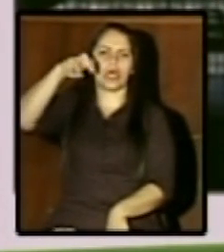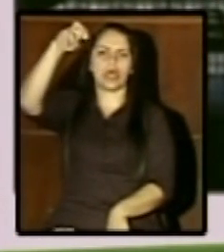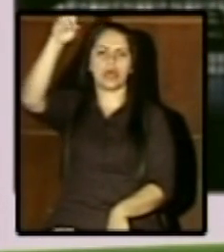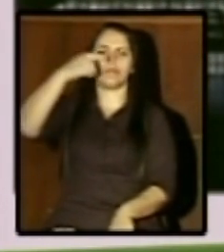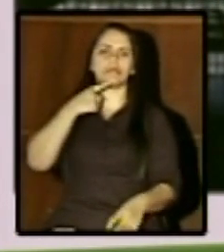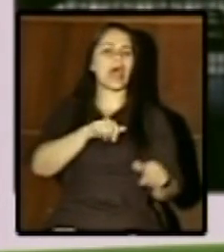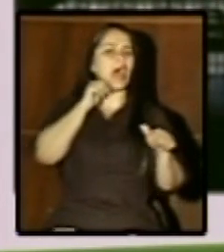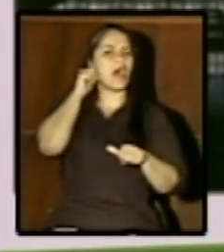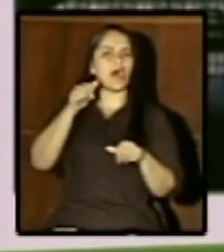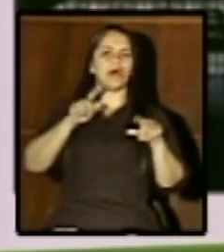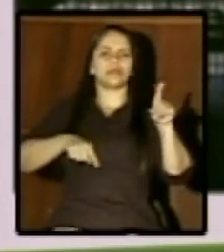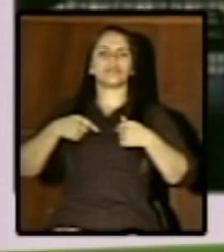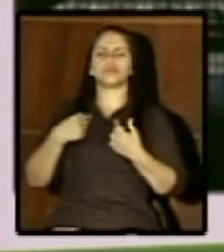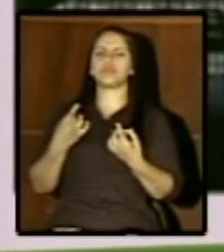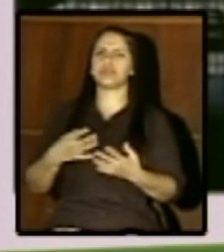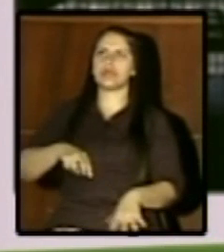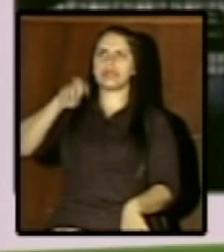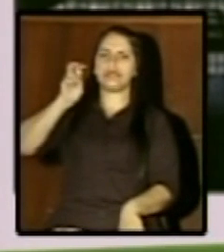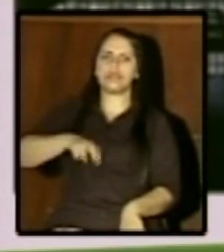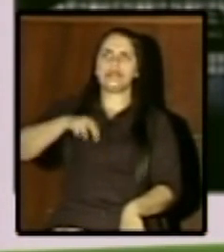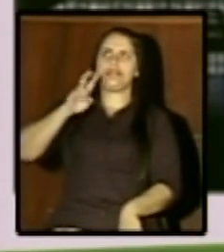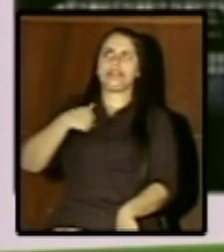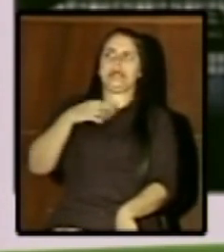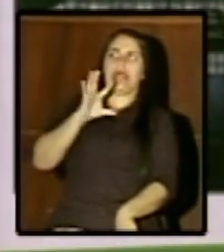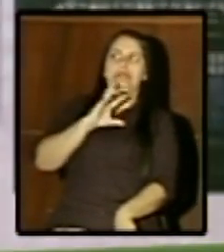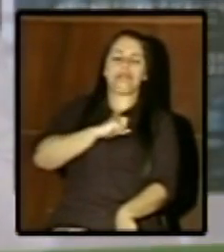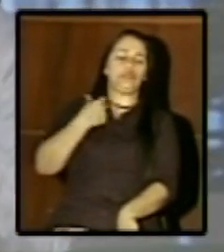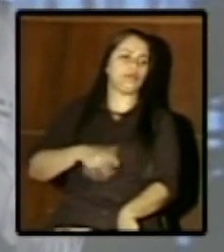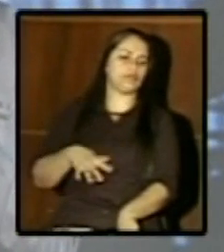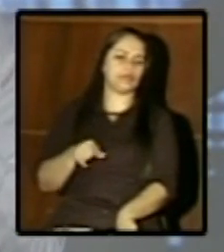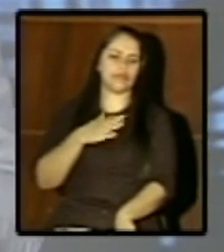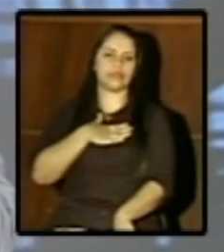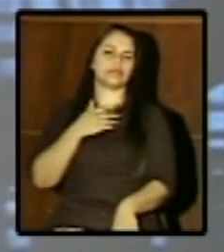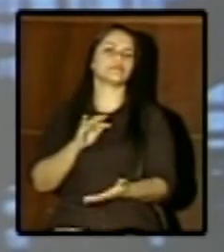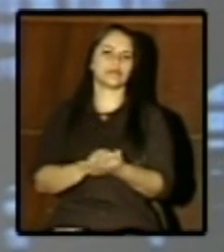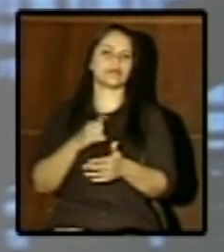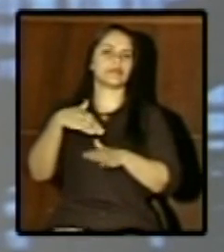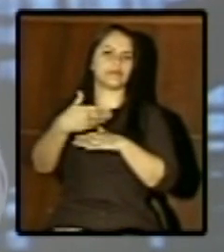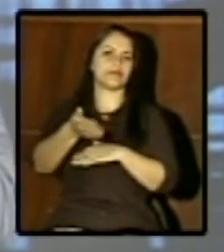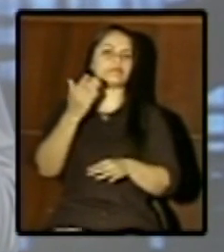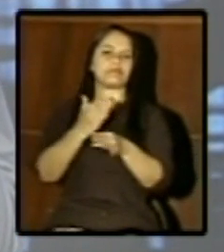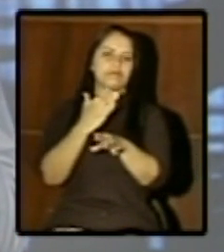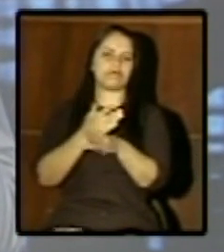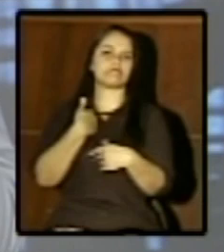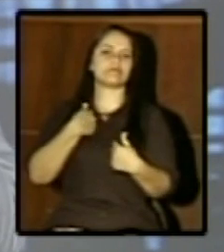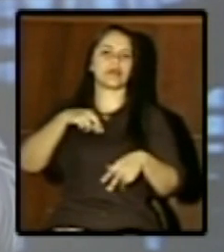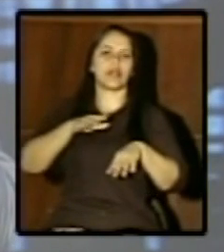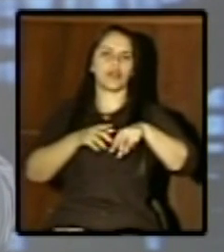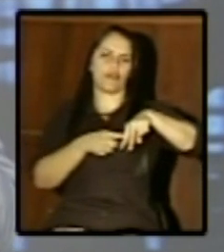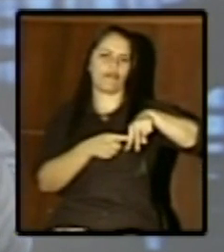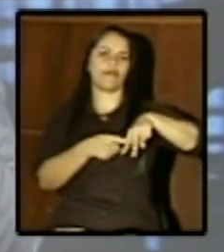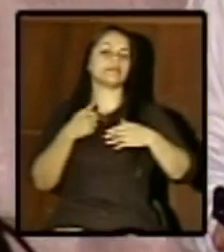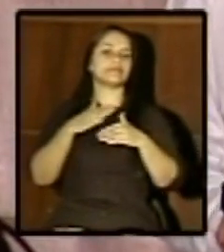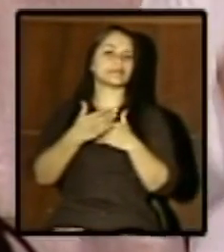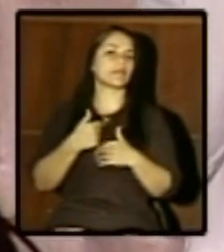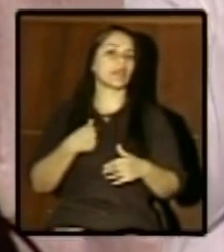muy malas, son muy malas. O sea, es que ni para gente joven. Yo veo en el gimnasio las muchachas en esa escala subiendo y bajando y yo, Ave María, después se